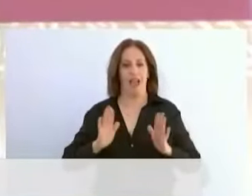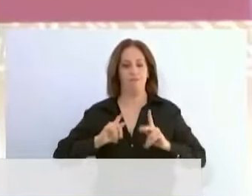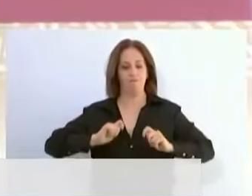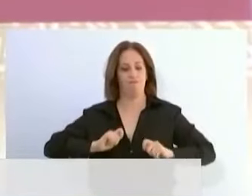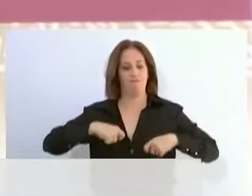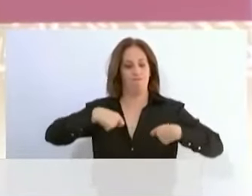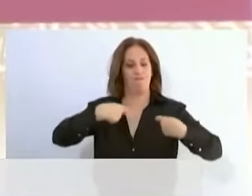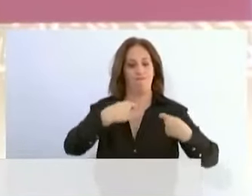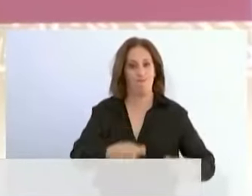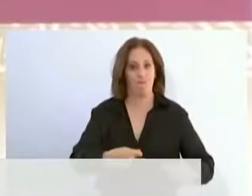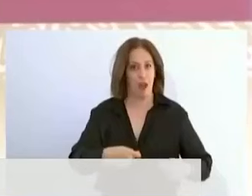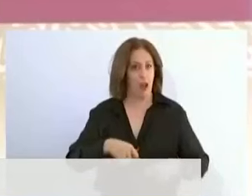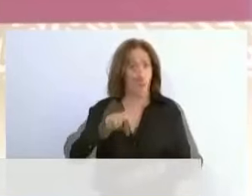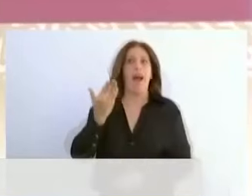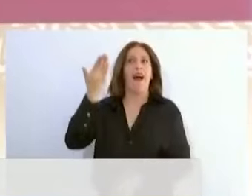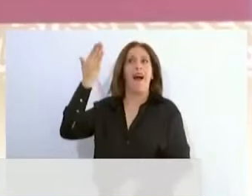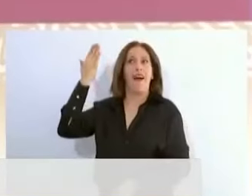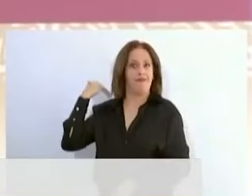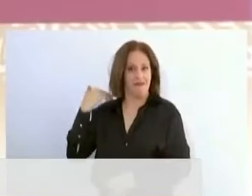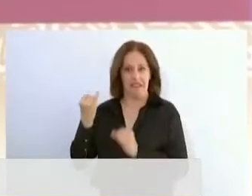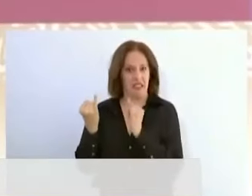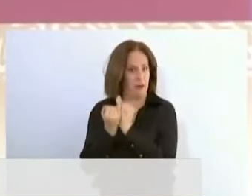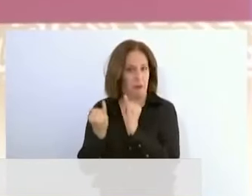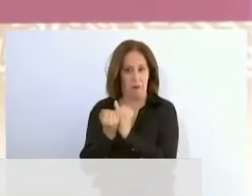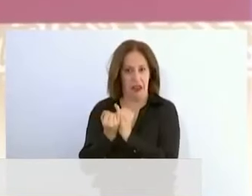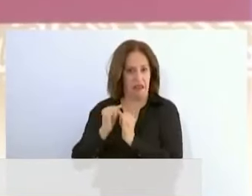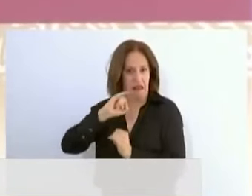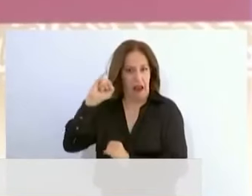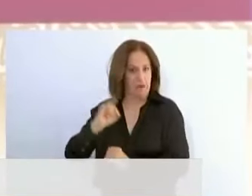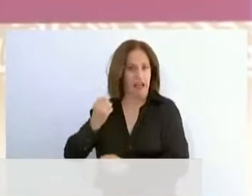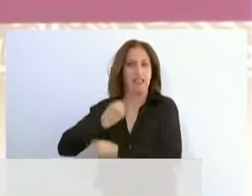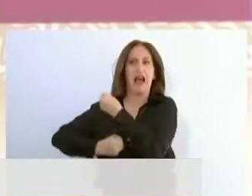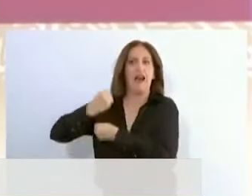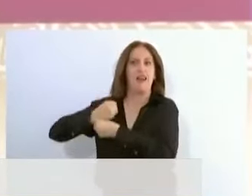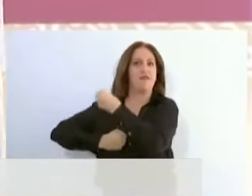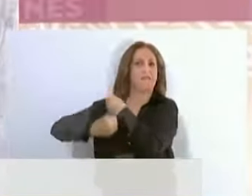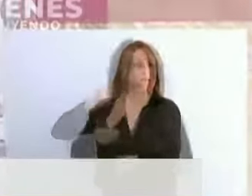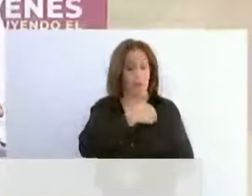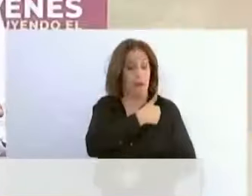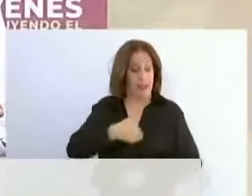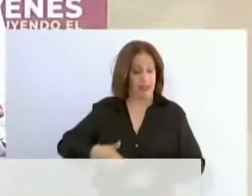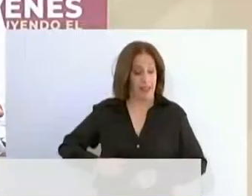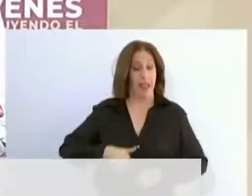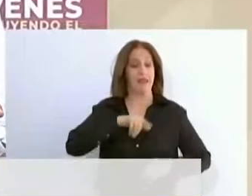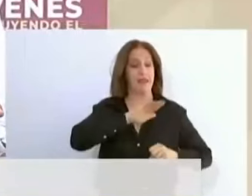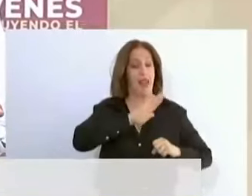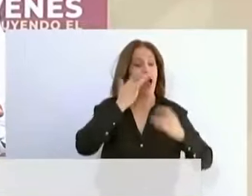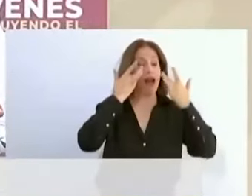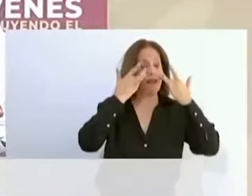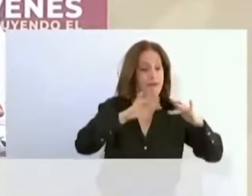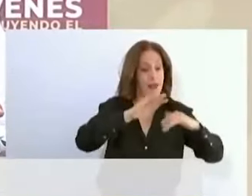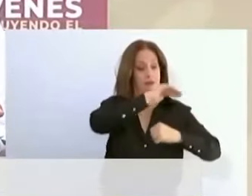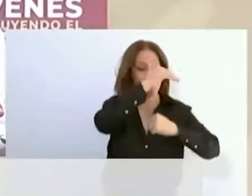visto en muchos años, porque pasaba la elección presidencial, se mantenía el